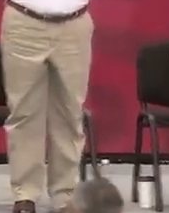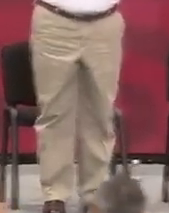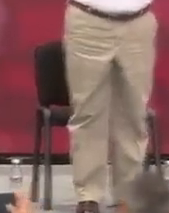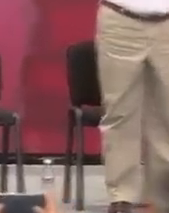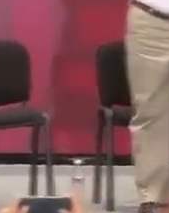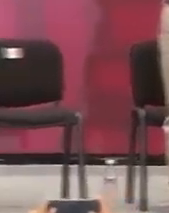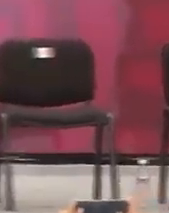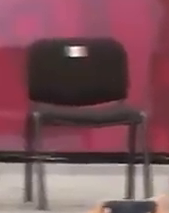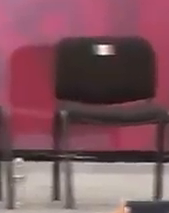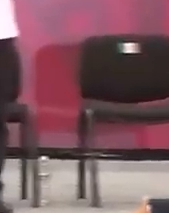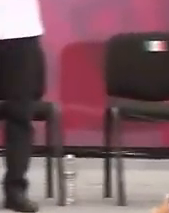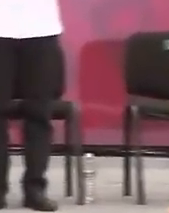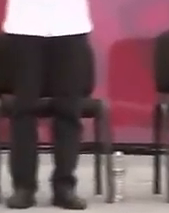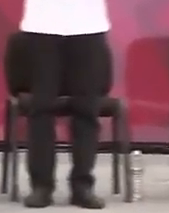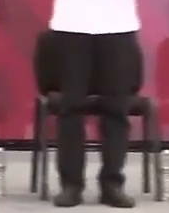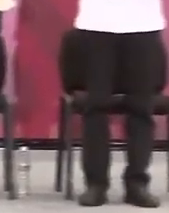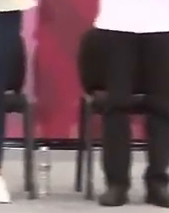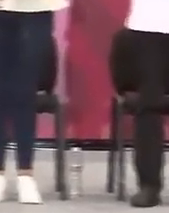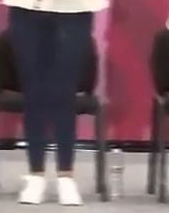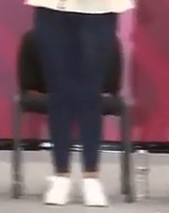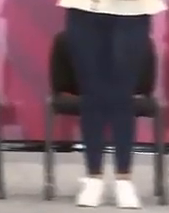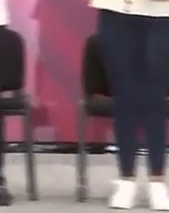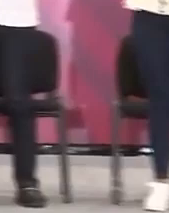Andrés Manuel López Obrador.